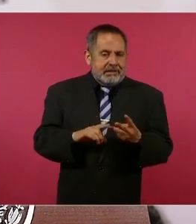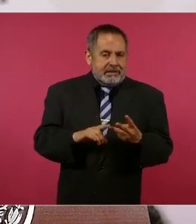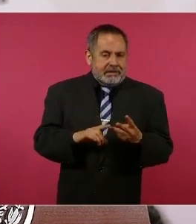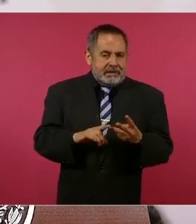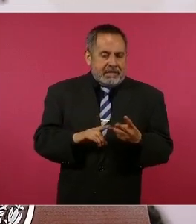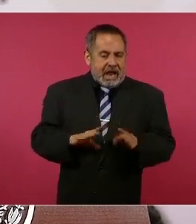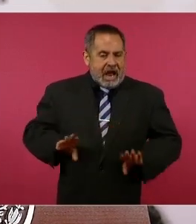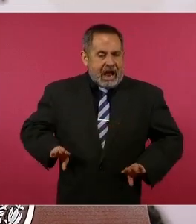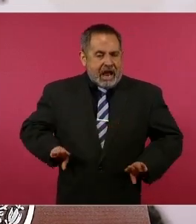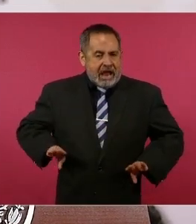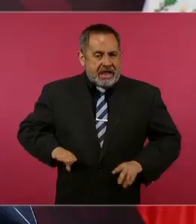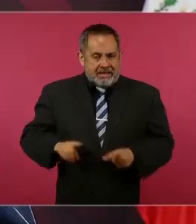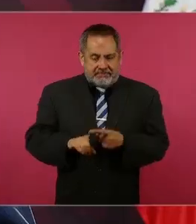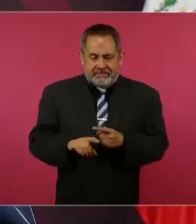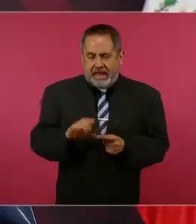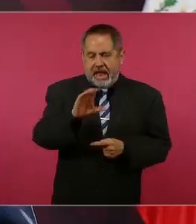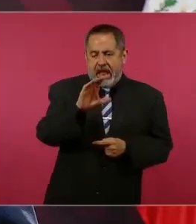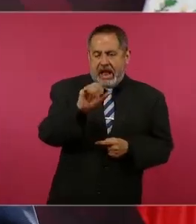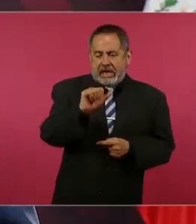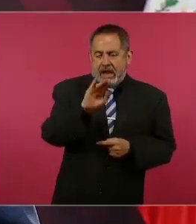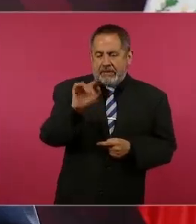y carácter.